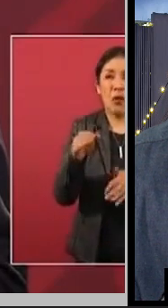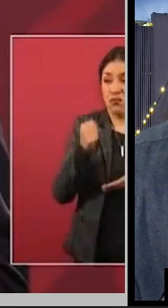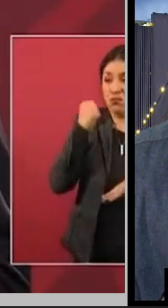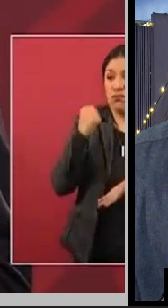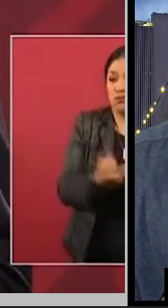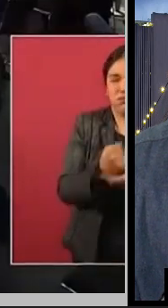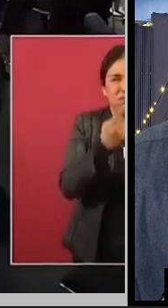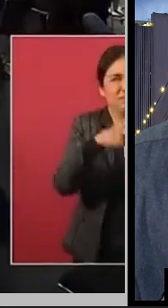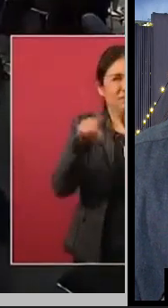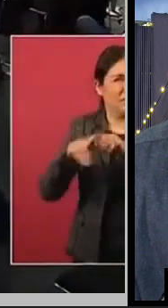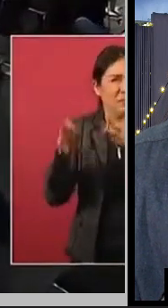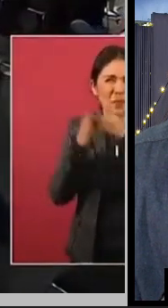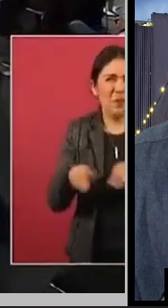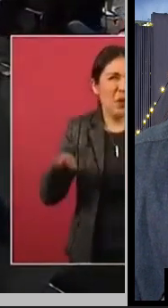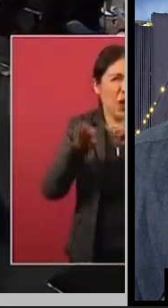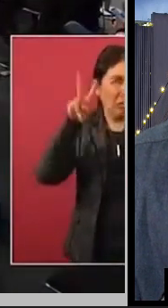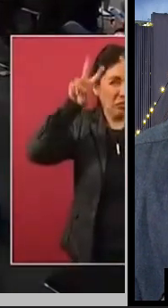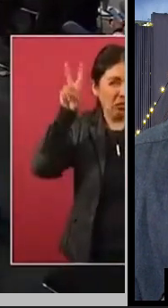contundentes, ¿no?